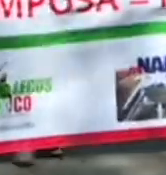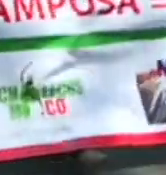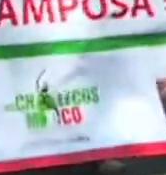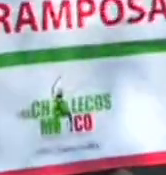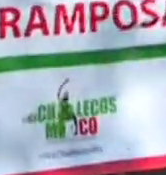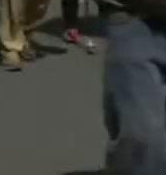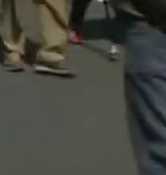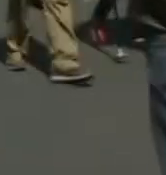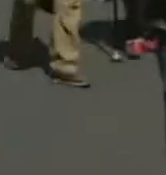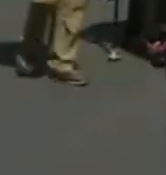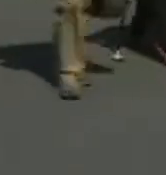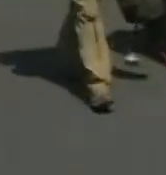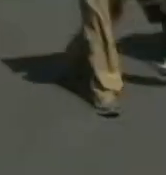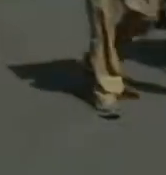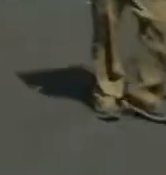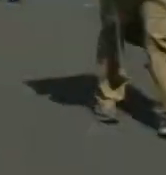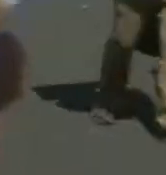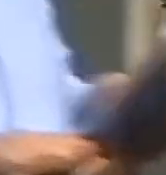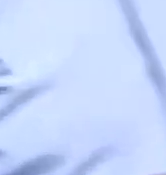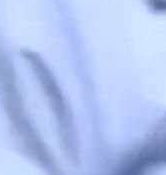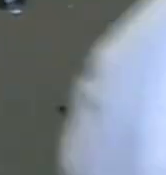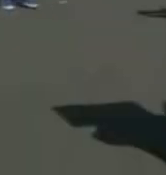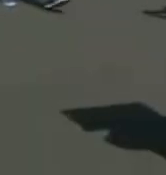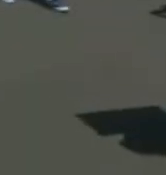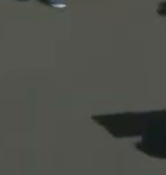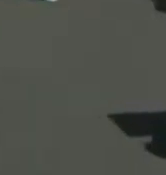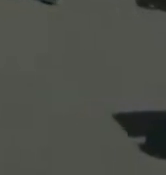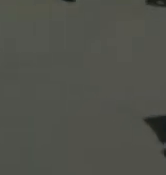civil y académicos que buscan hacer contrapeso al gobierno